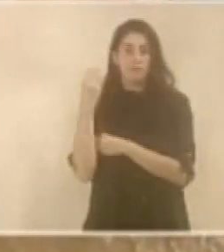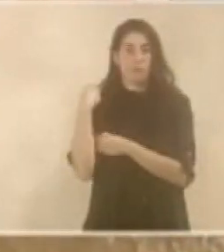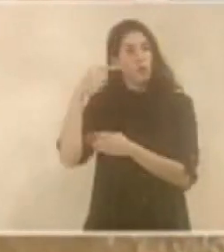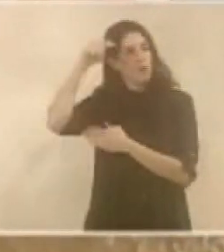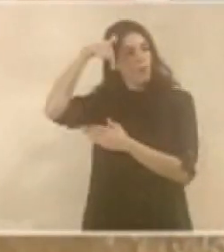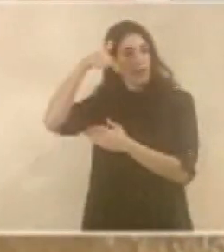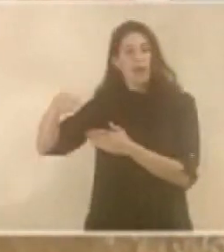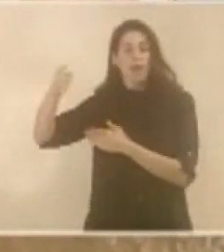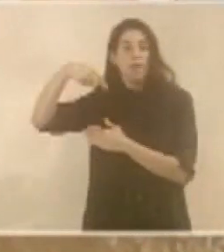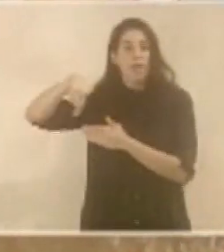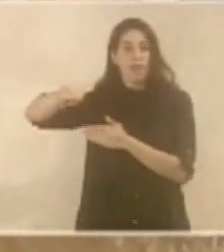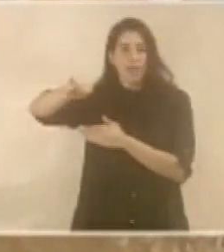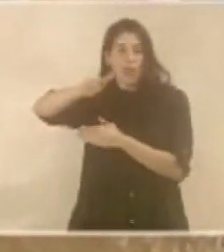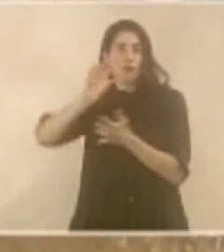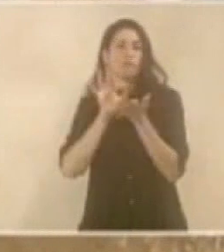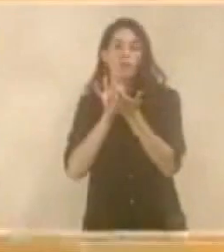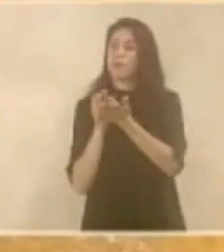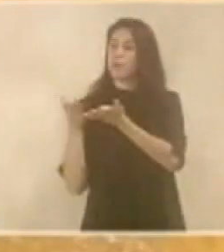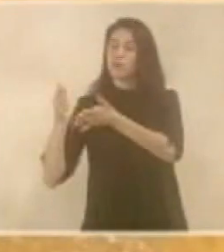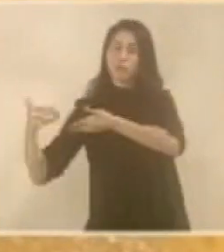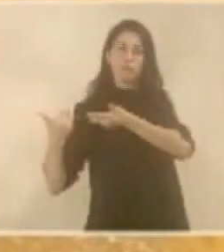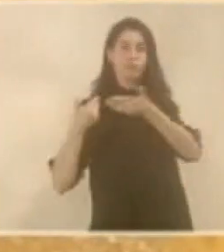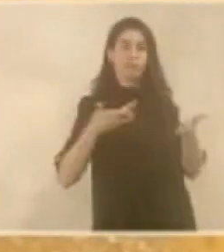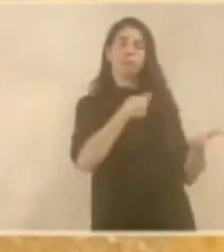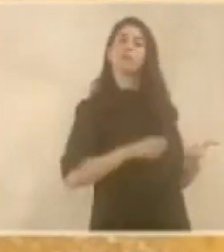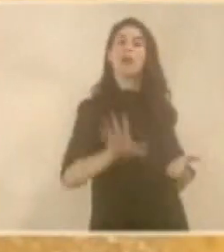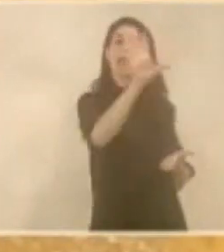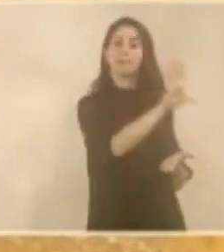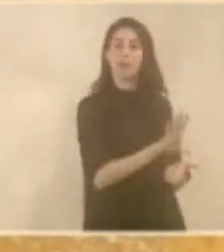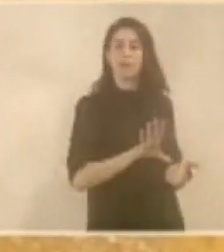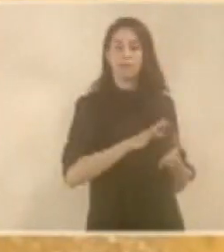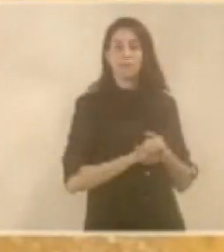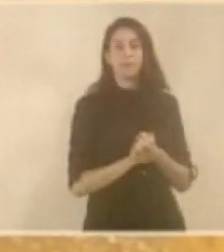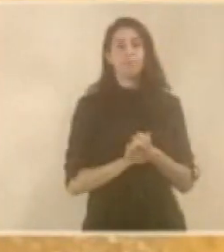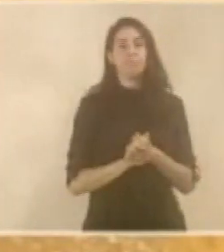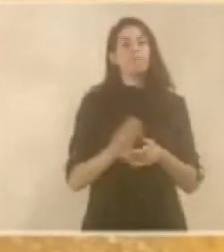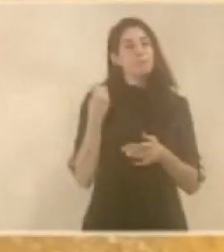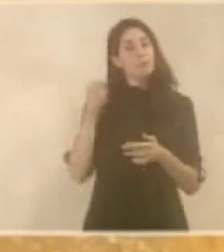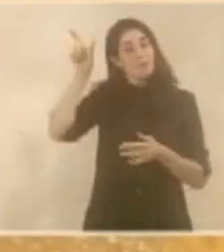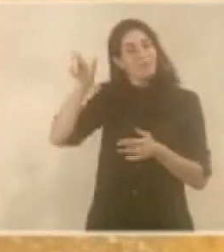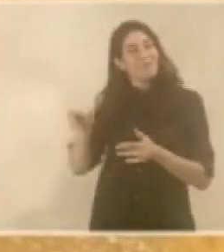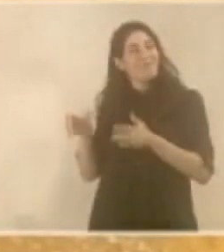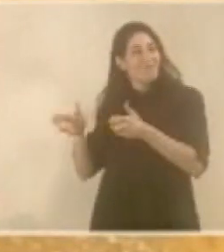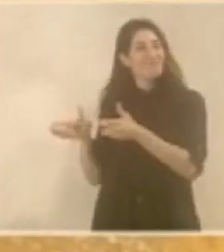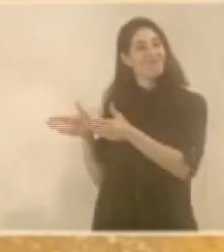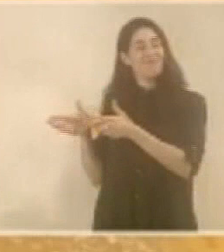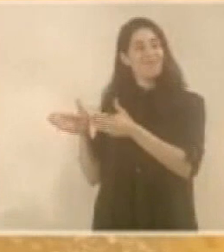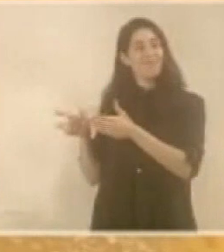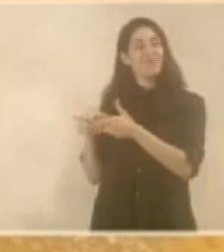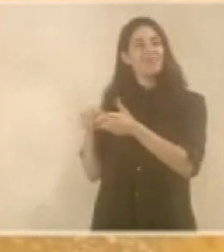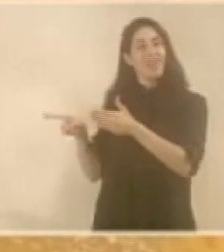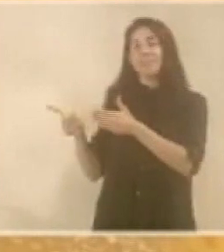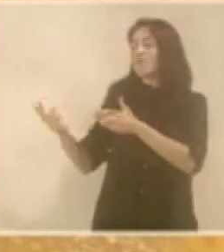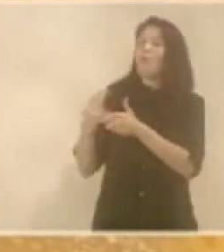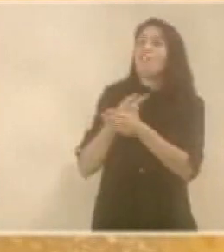Almería. Estudioso, además, de la historia militar española, el coronel Soriano es una voz ilustrada con toda la autoridad que otorga